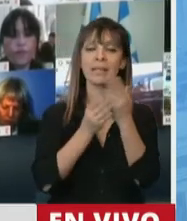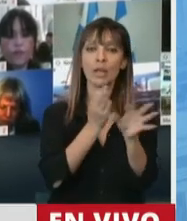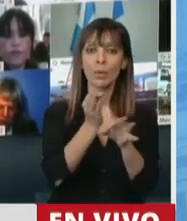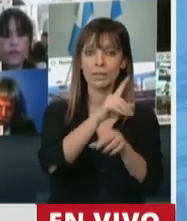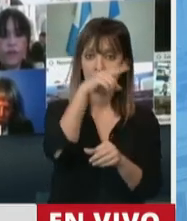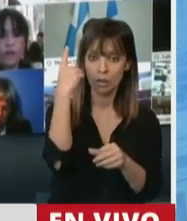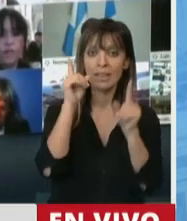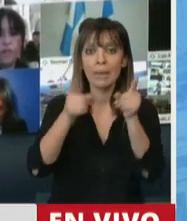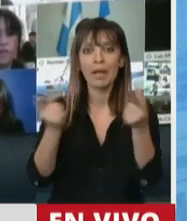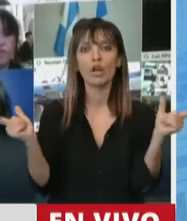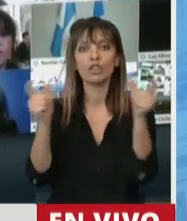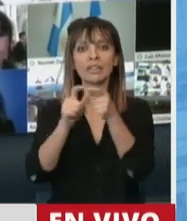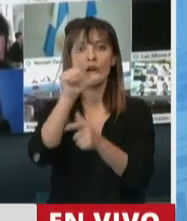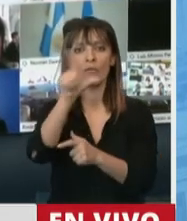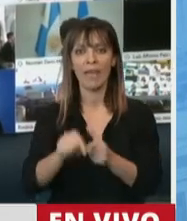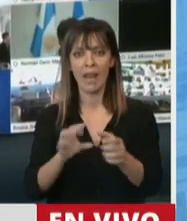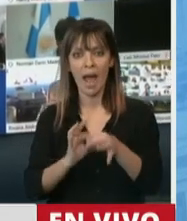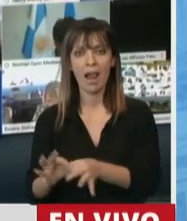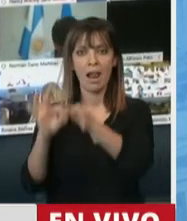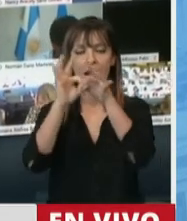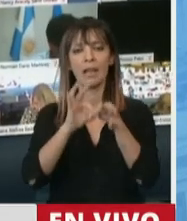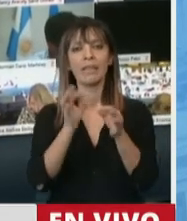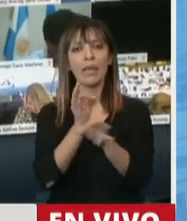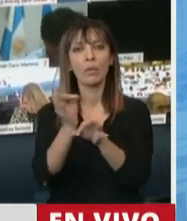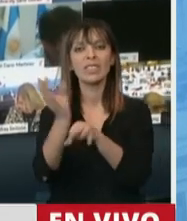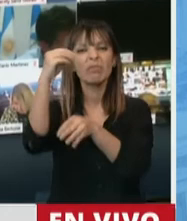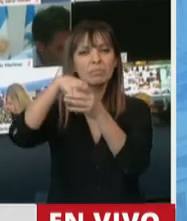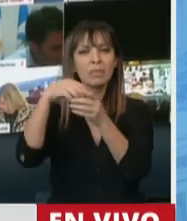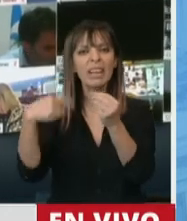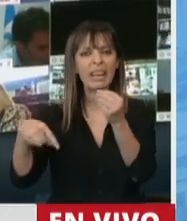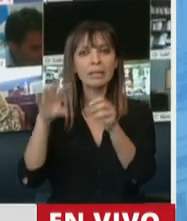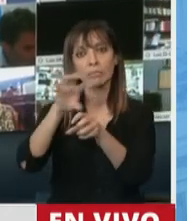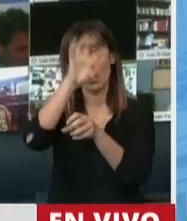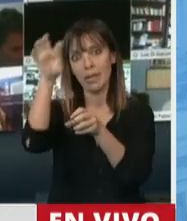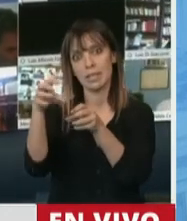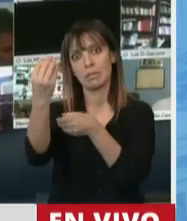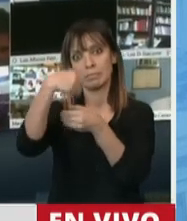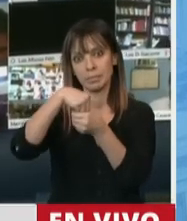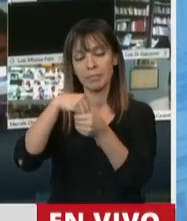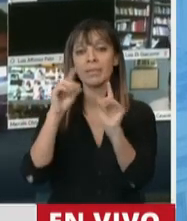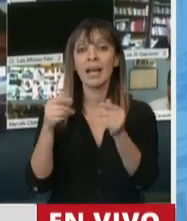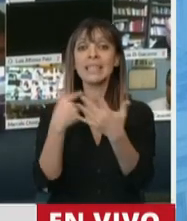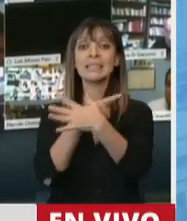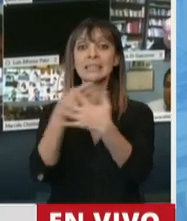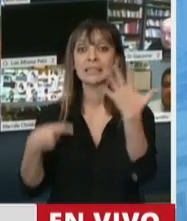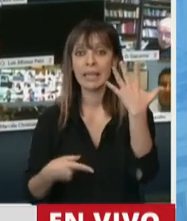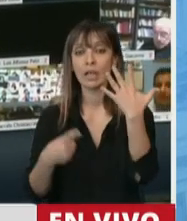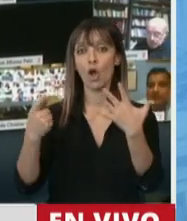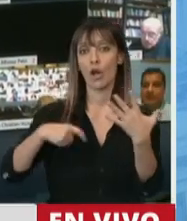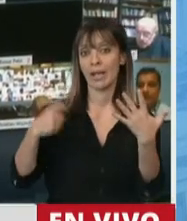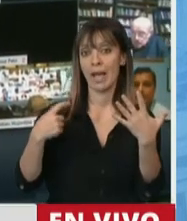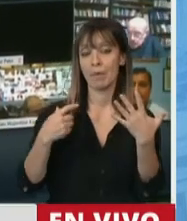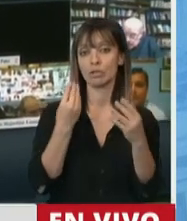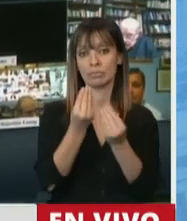el Consejo Federal de Educación, que agrupa todas las jurisdicciones provinciales, y los cinco gremios con representación